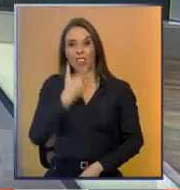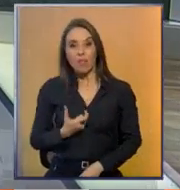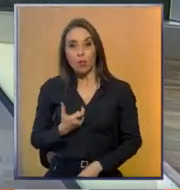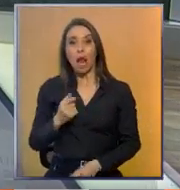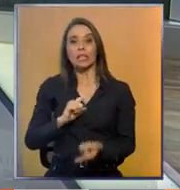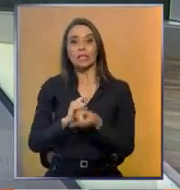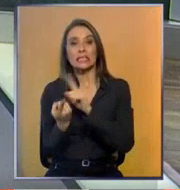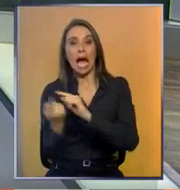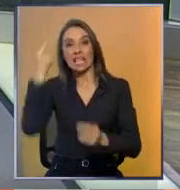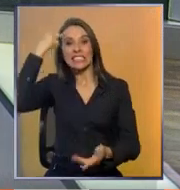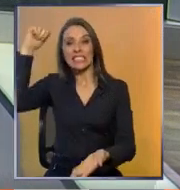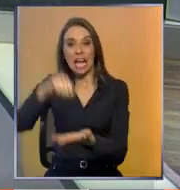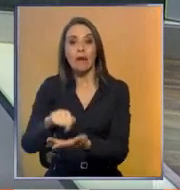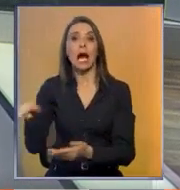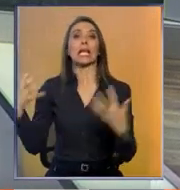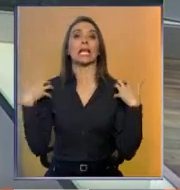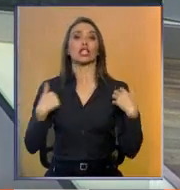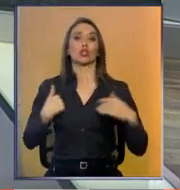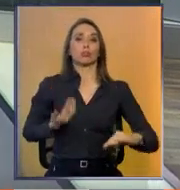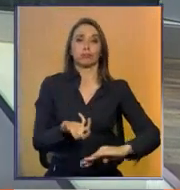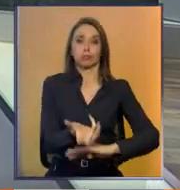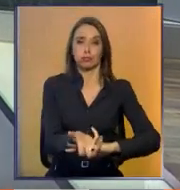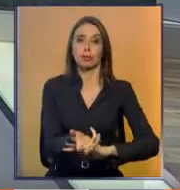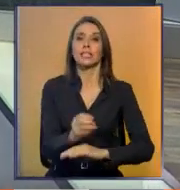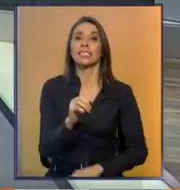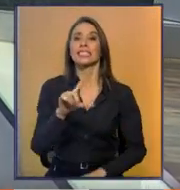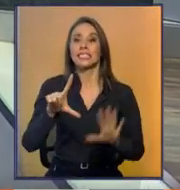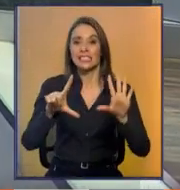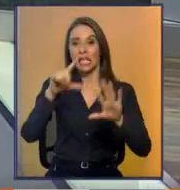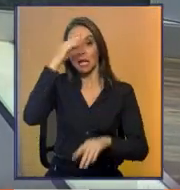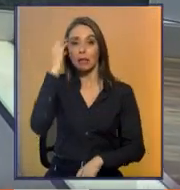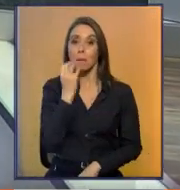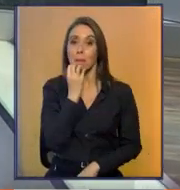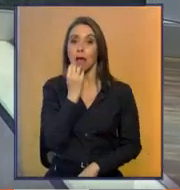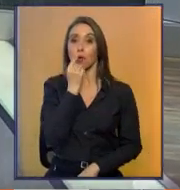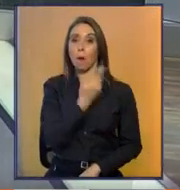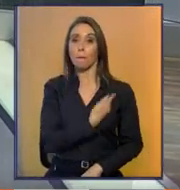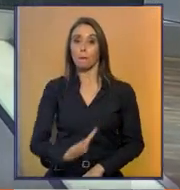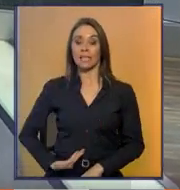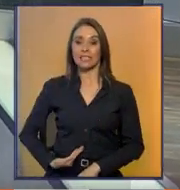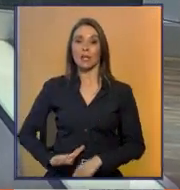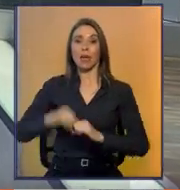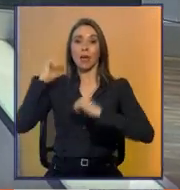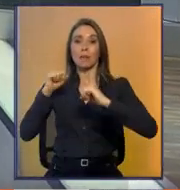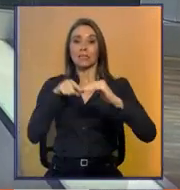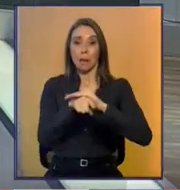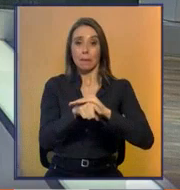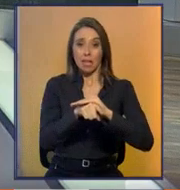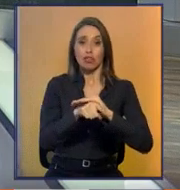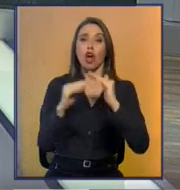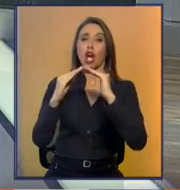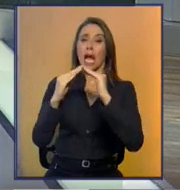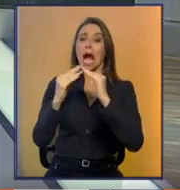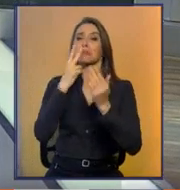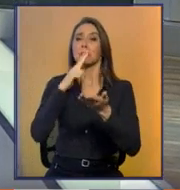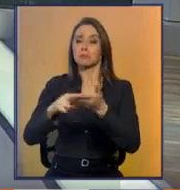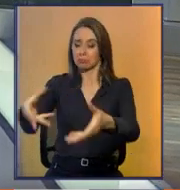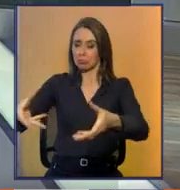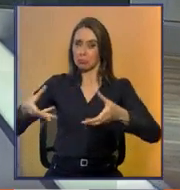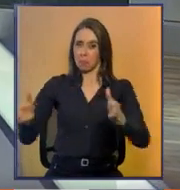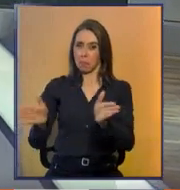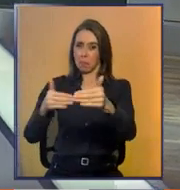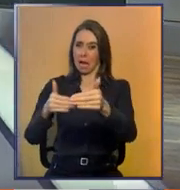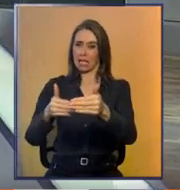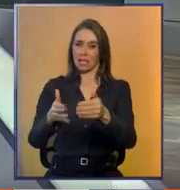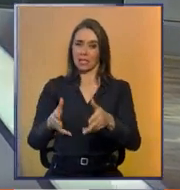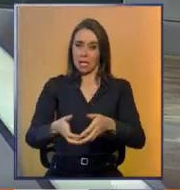Sigamos. El 7 de mayo llegó un paquete al domicilio del presidente de Metro, Luis de Grange. Antes de abrirlo, alertó a carabineros